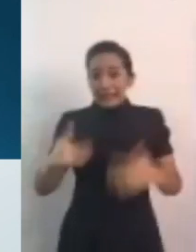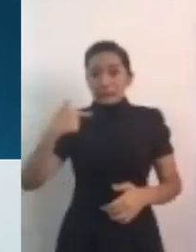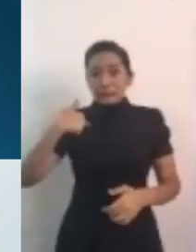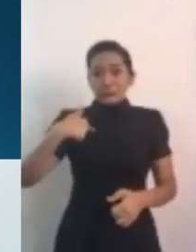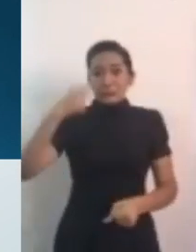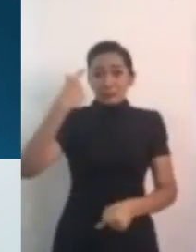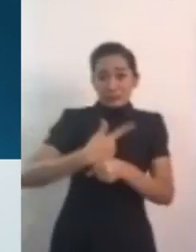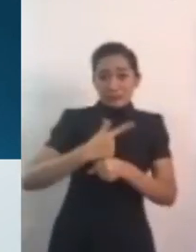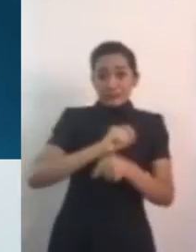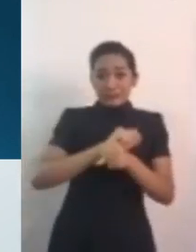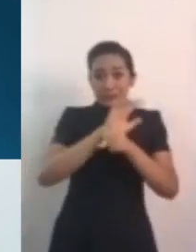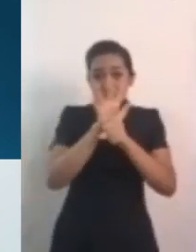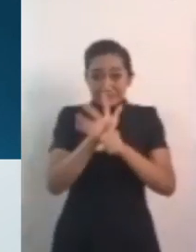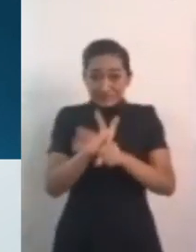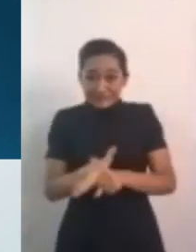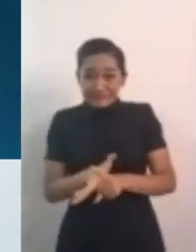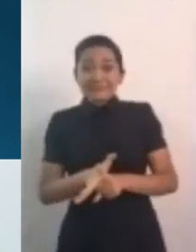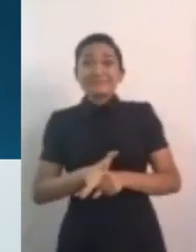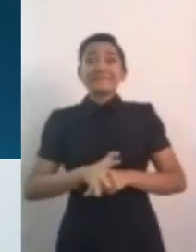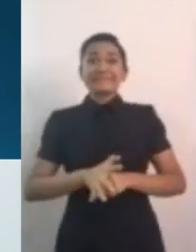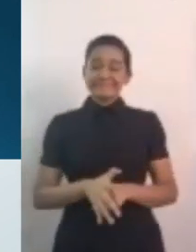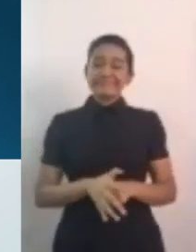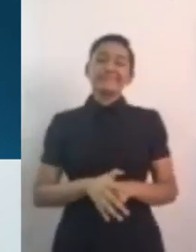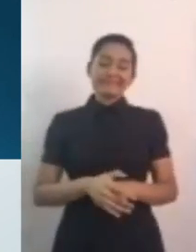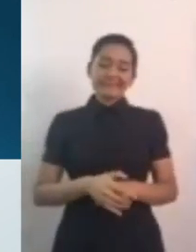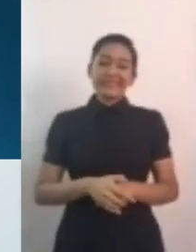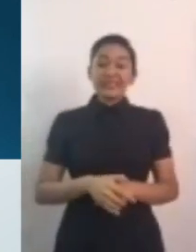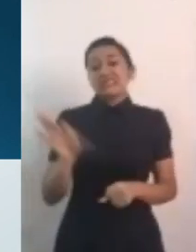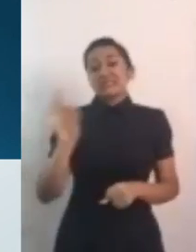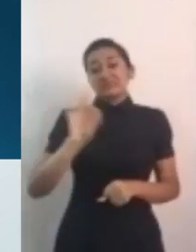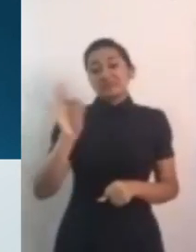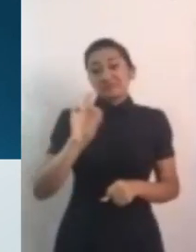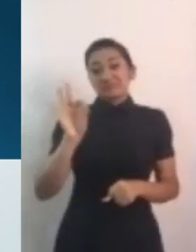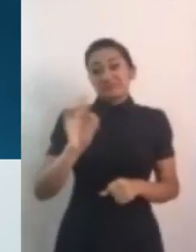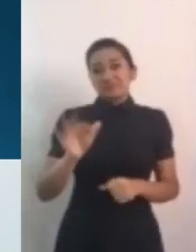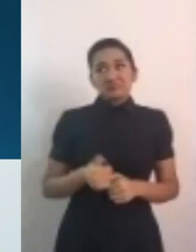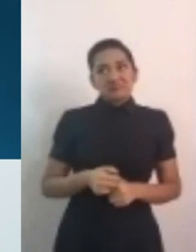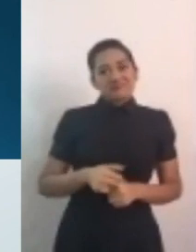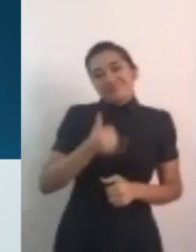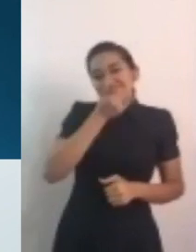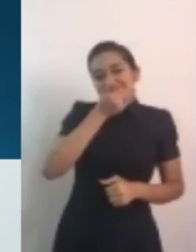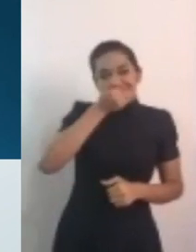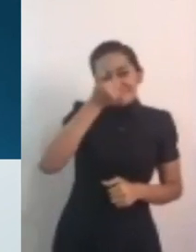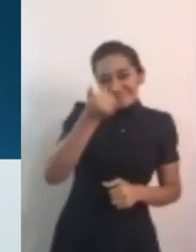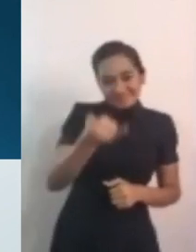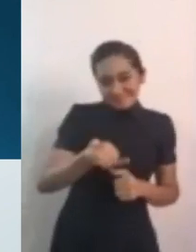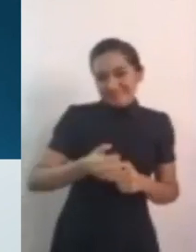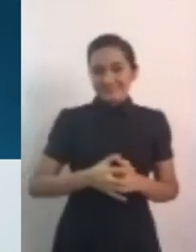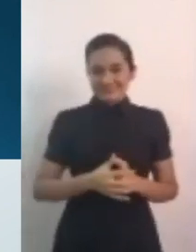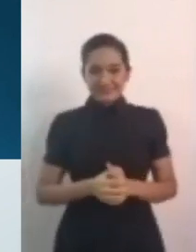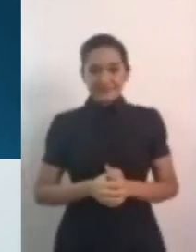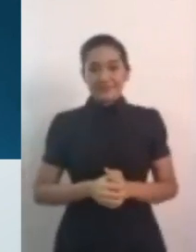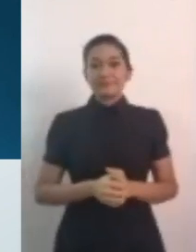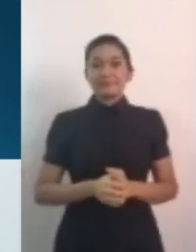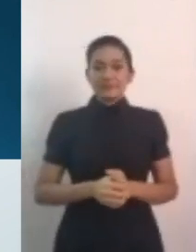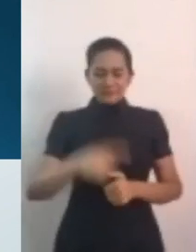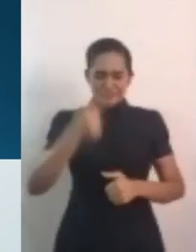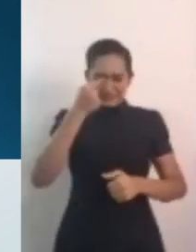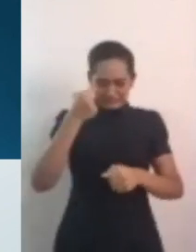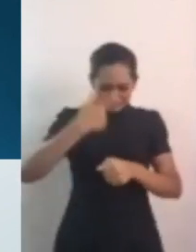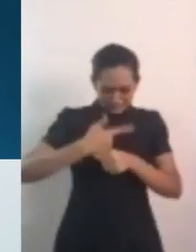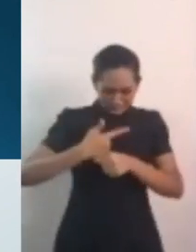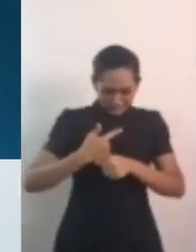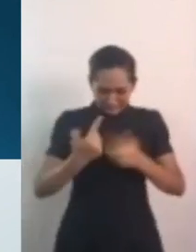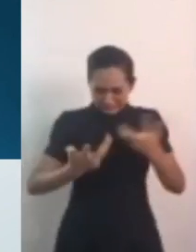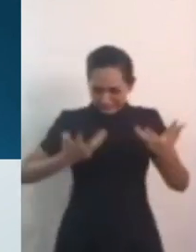manera cognitiva, por así decirlo, es decir, de la percepción y de la concepción que tienen de lo que están notando, lo que